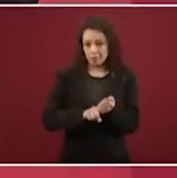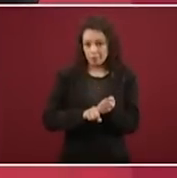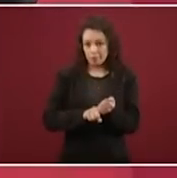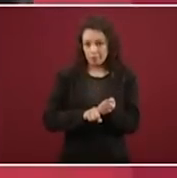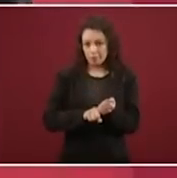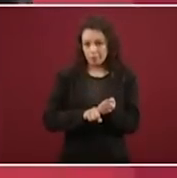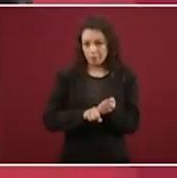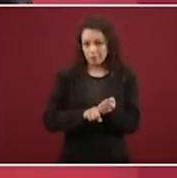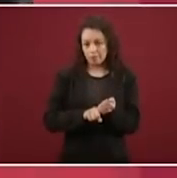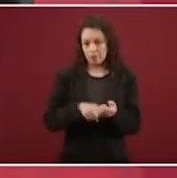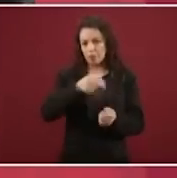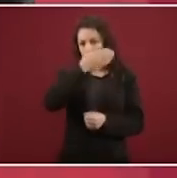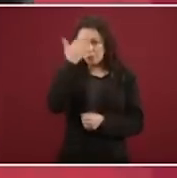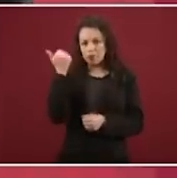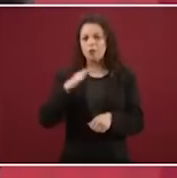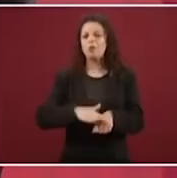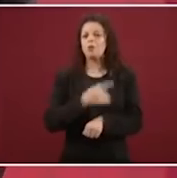del por qué